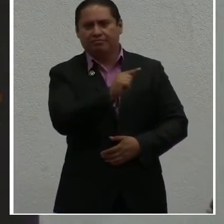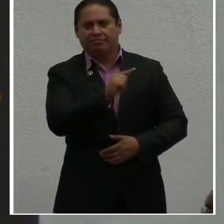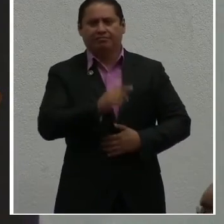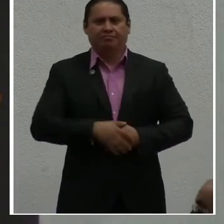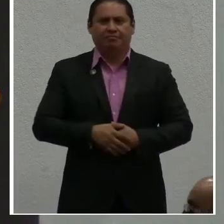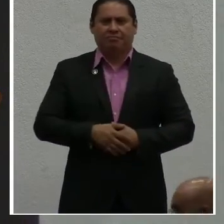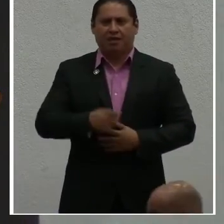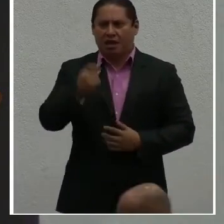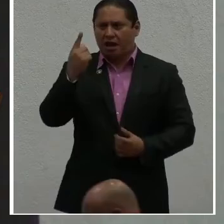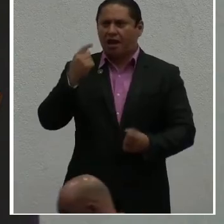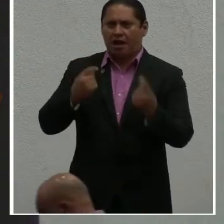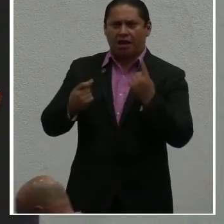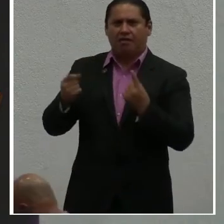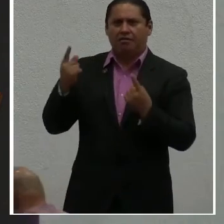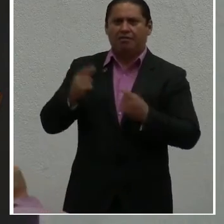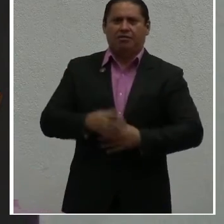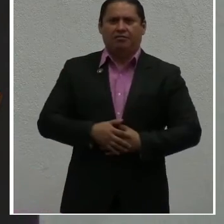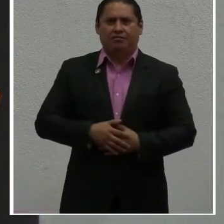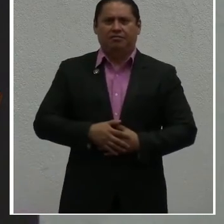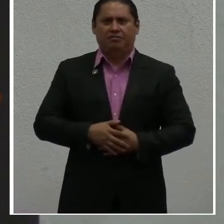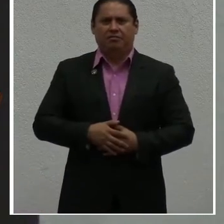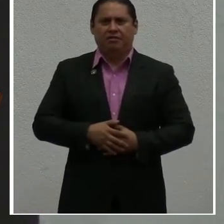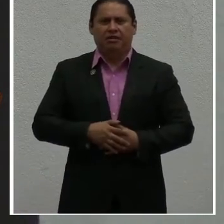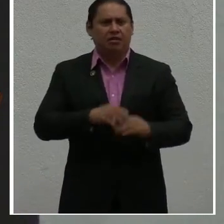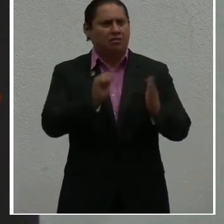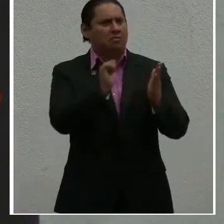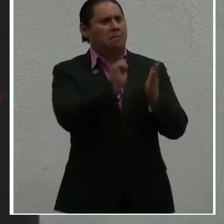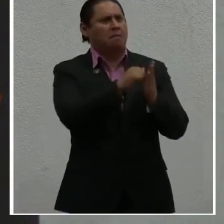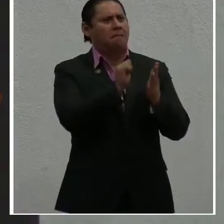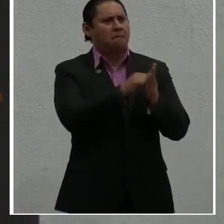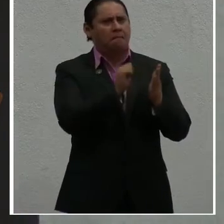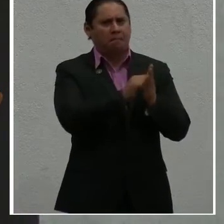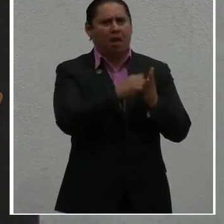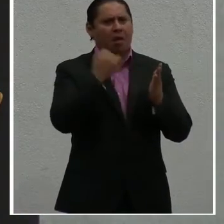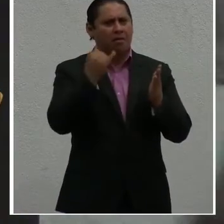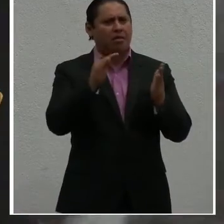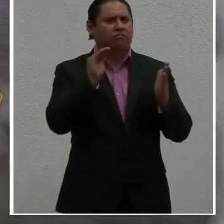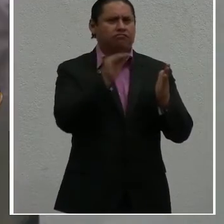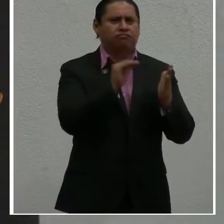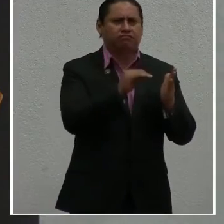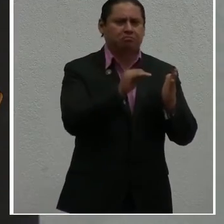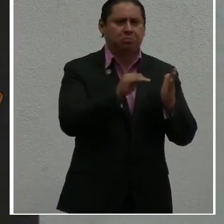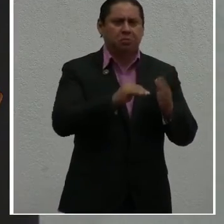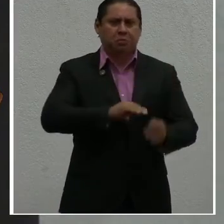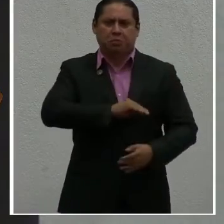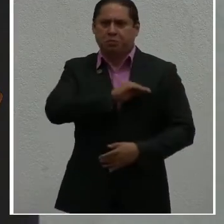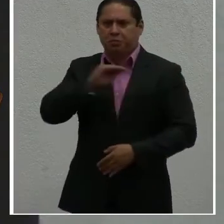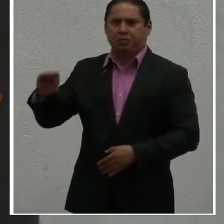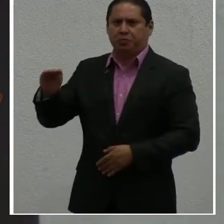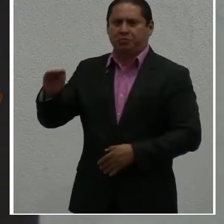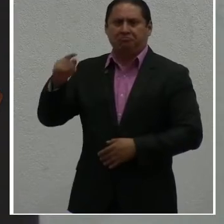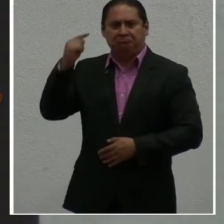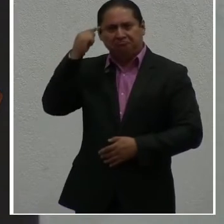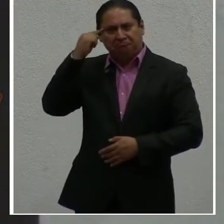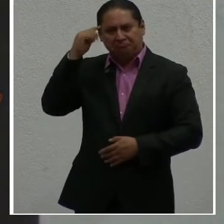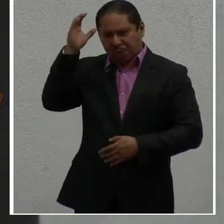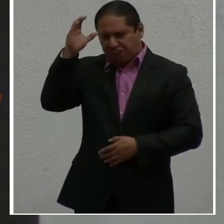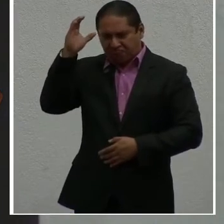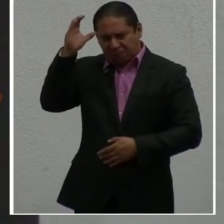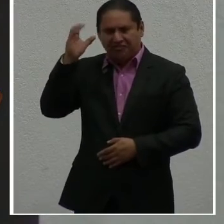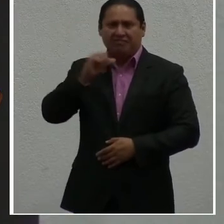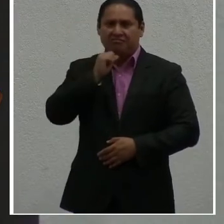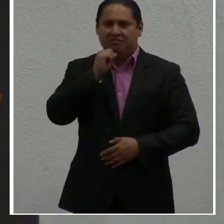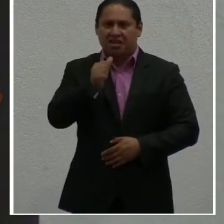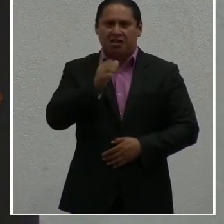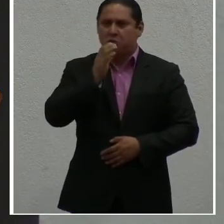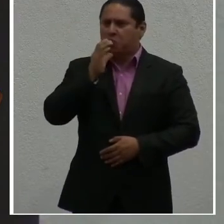Aquellos que les tocan sus puertas y no las abren. Aquellos inconscientes que no